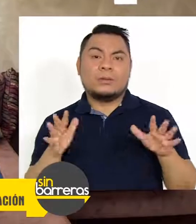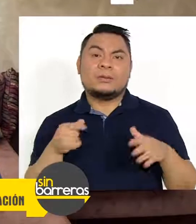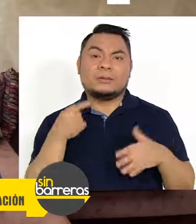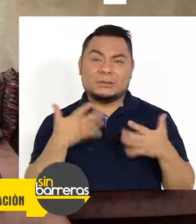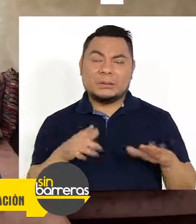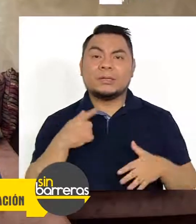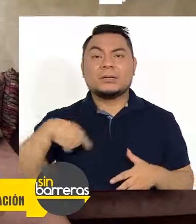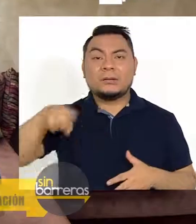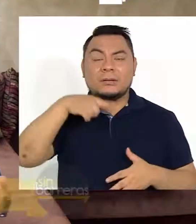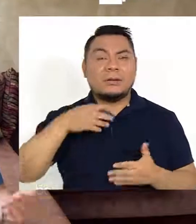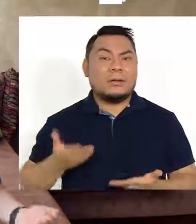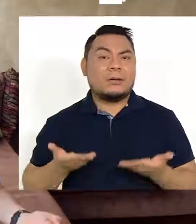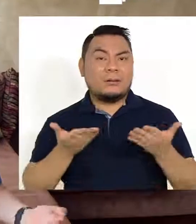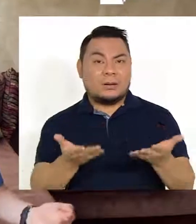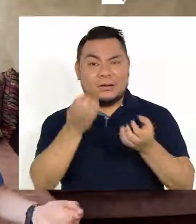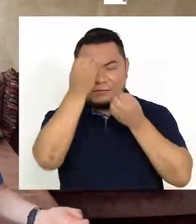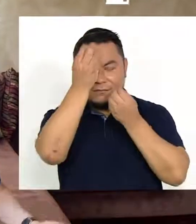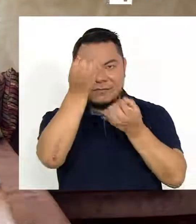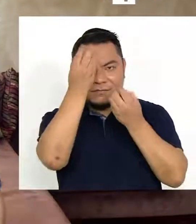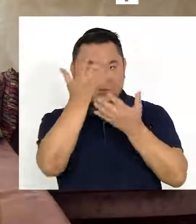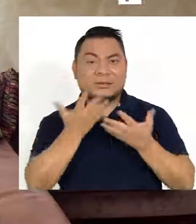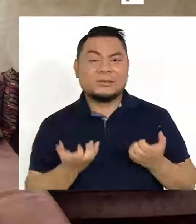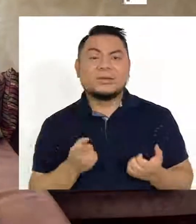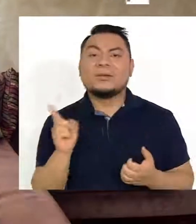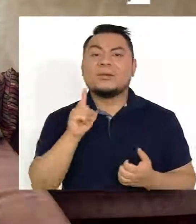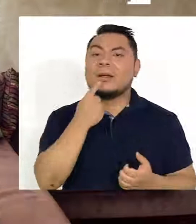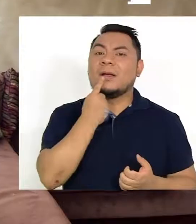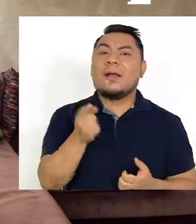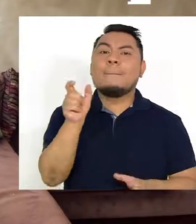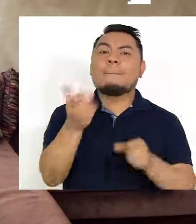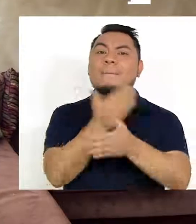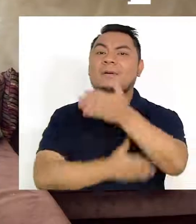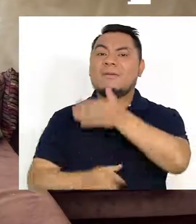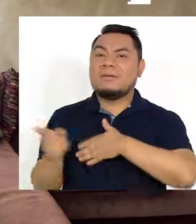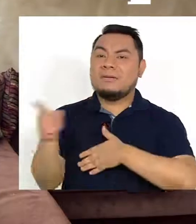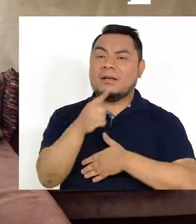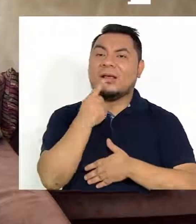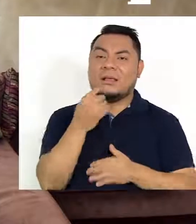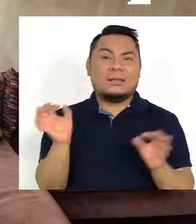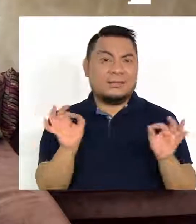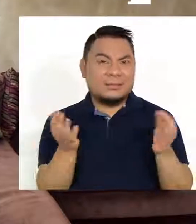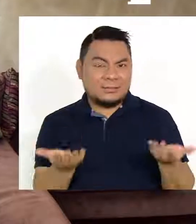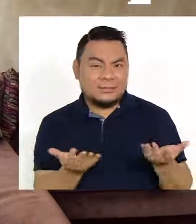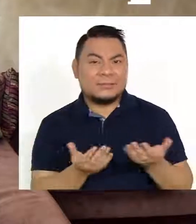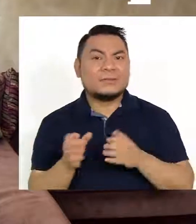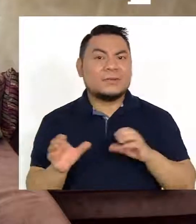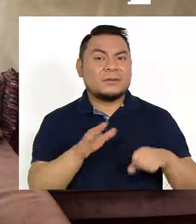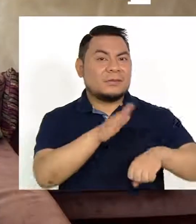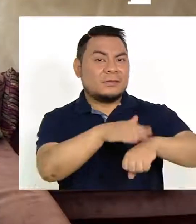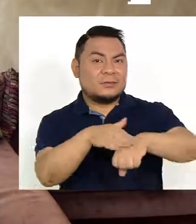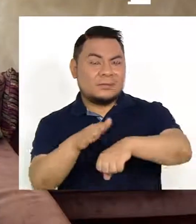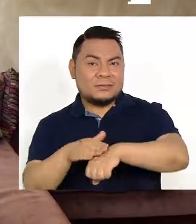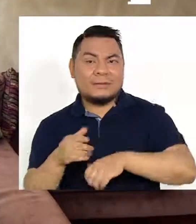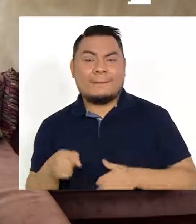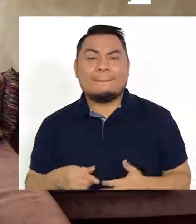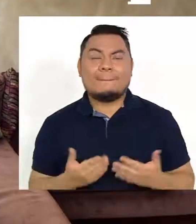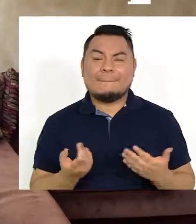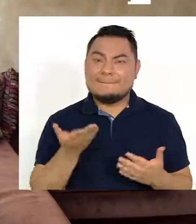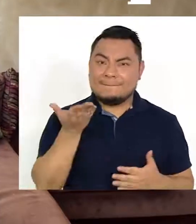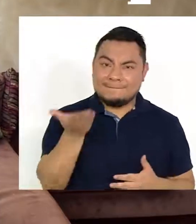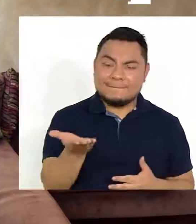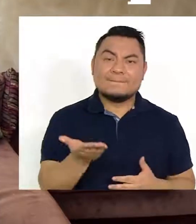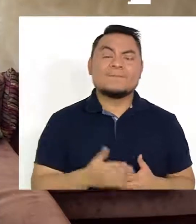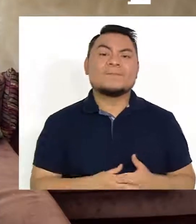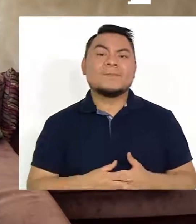ha comenzado a brindar esta información, no han mencionado a las personas con discapacidad. Hacemos un llamado desde